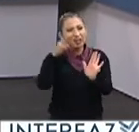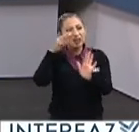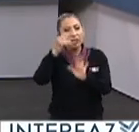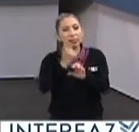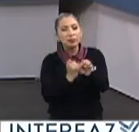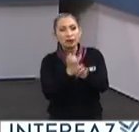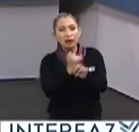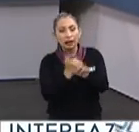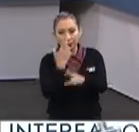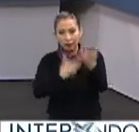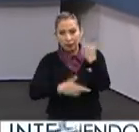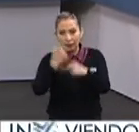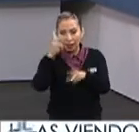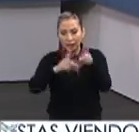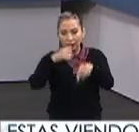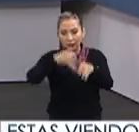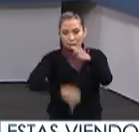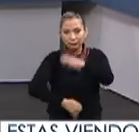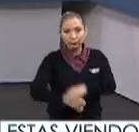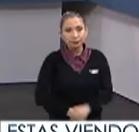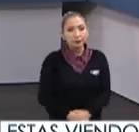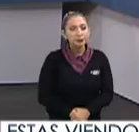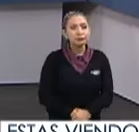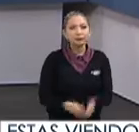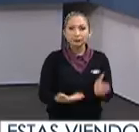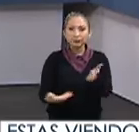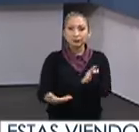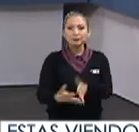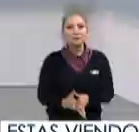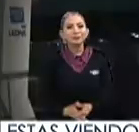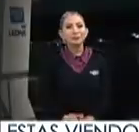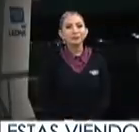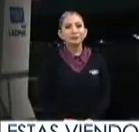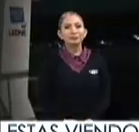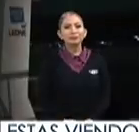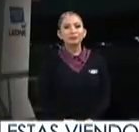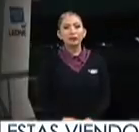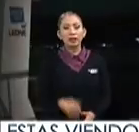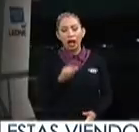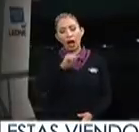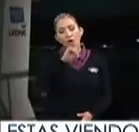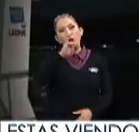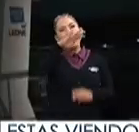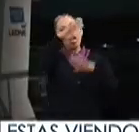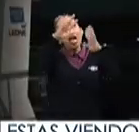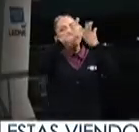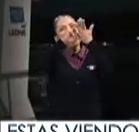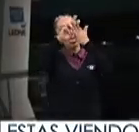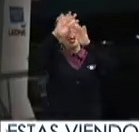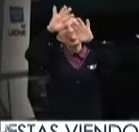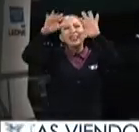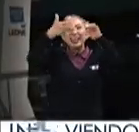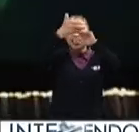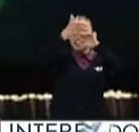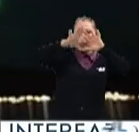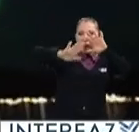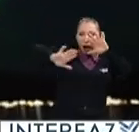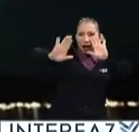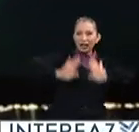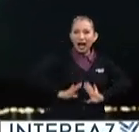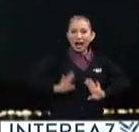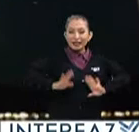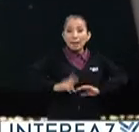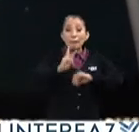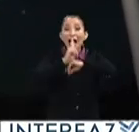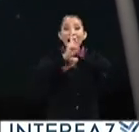tu reportaje y regresamos para platicar al respecto. Adelante. Auroras boreales y hermosos paisajes son característicos